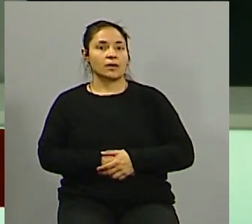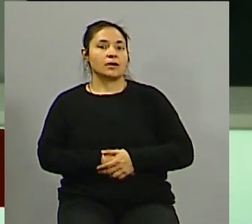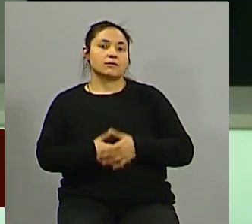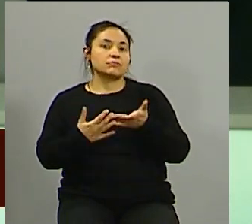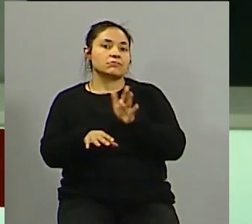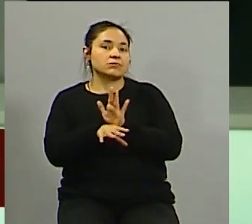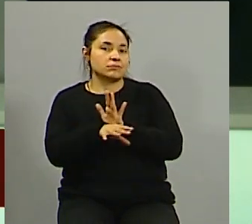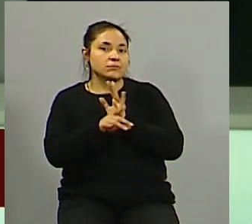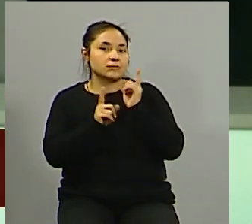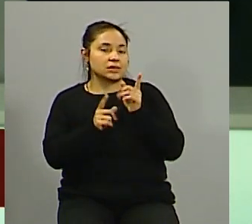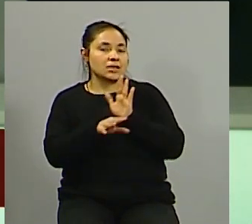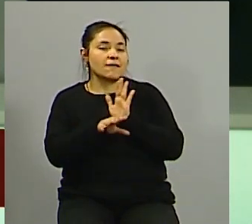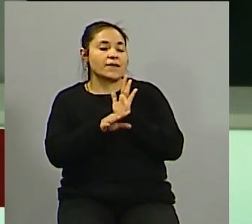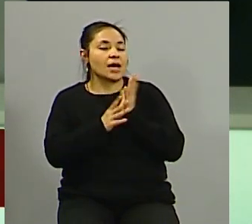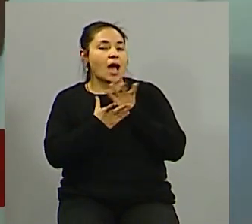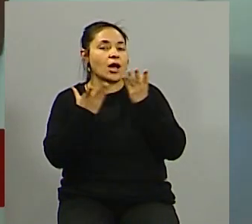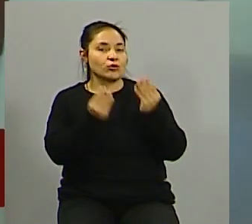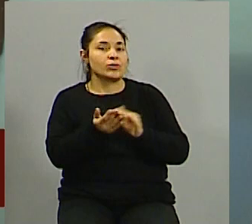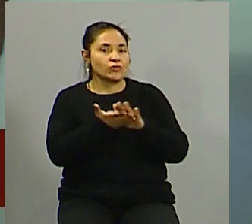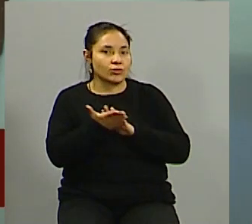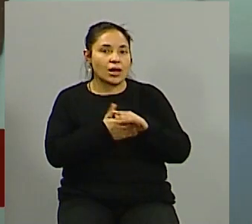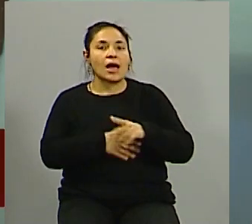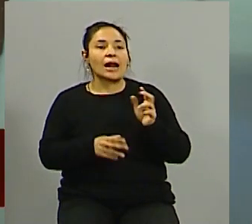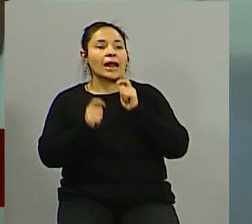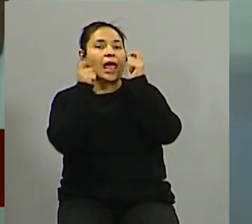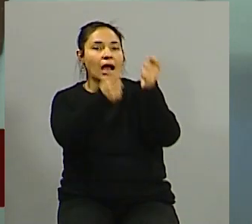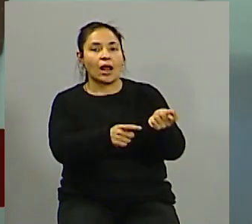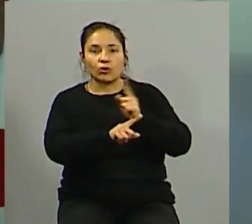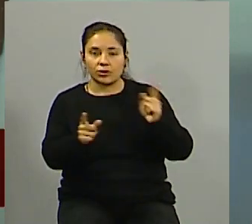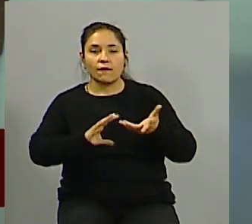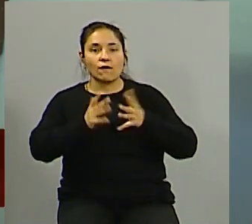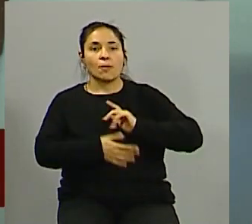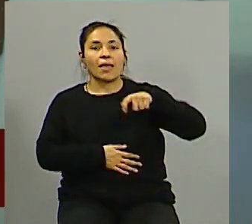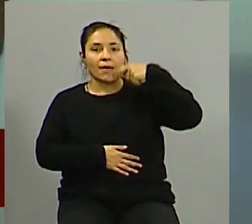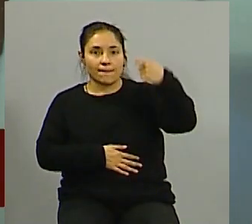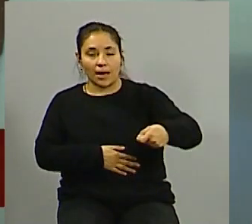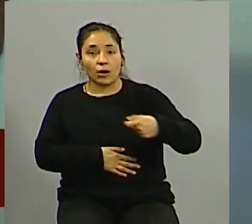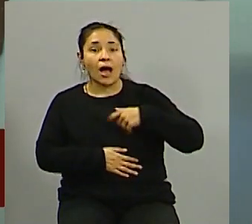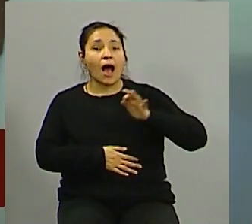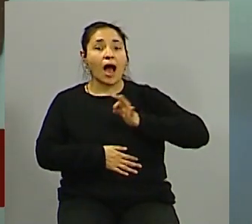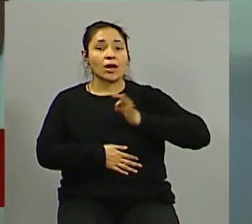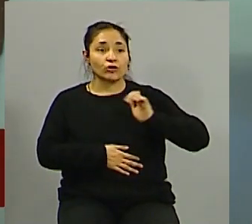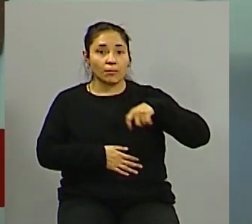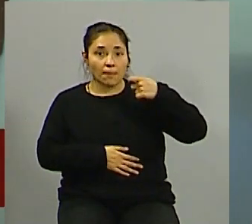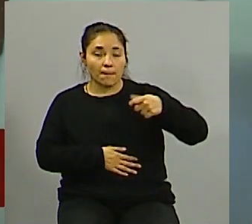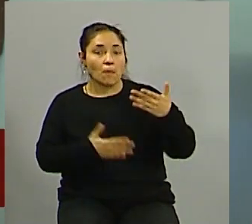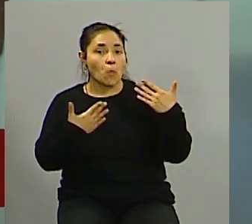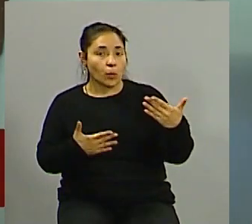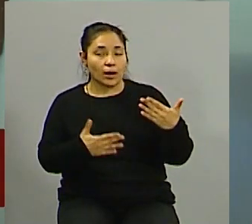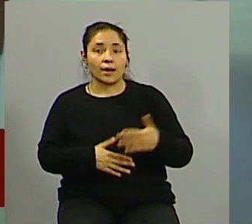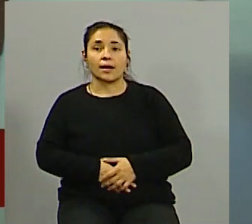las moratorias previsionales, que por otro lado no es ningún regalo, es hacer un plan de pago para que una persona que le faltan periodos de aporte pueda hacer un plan de pago y